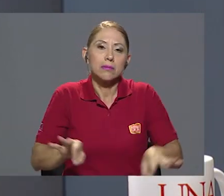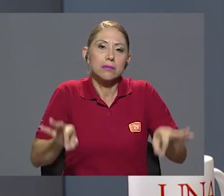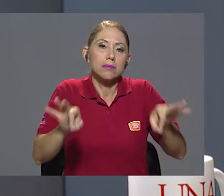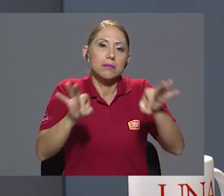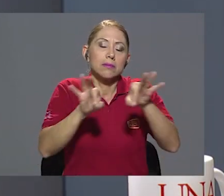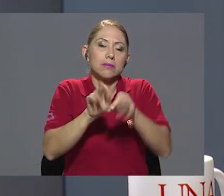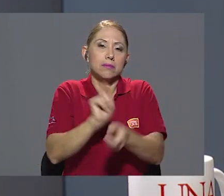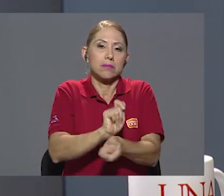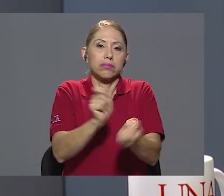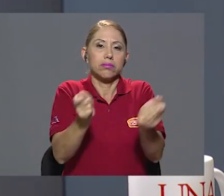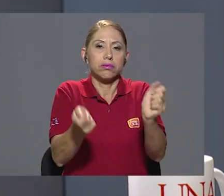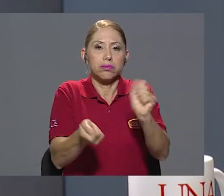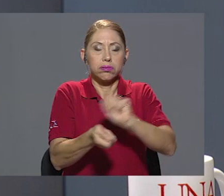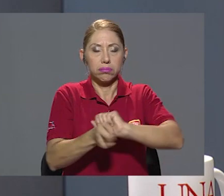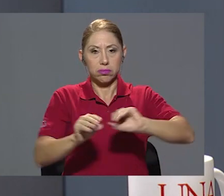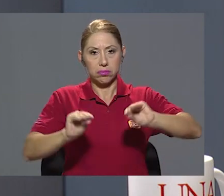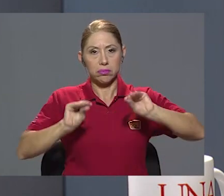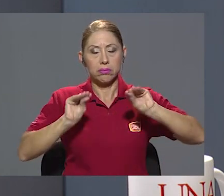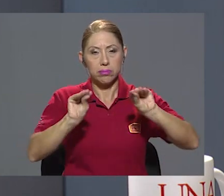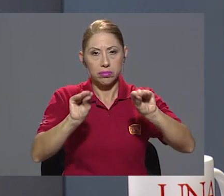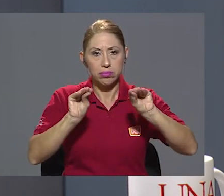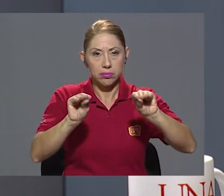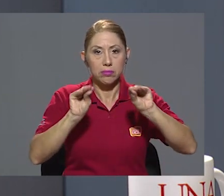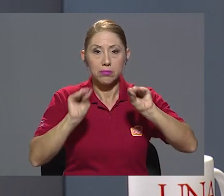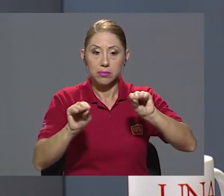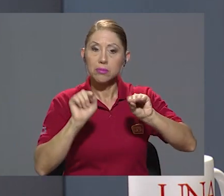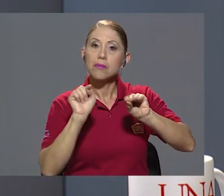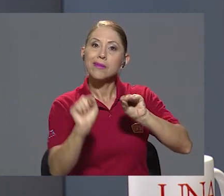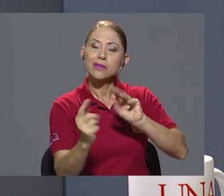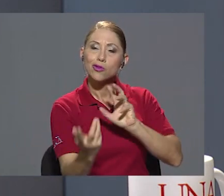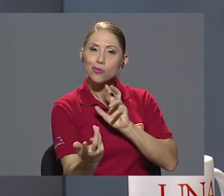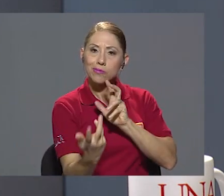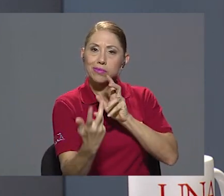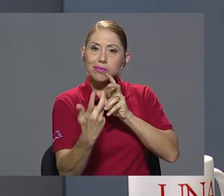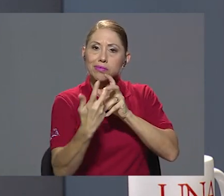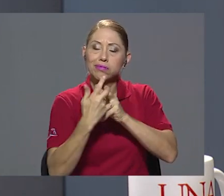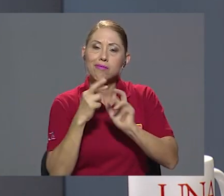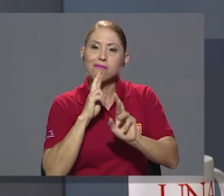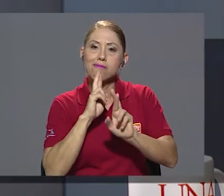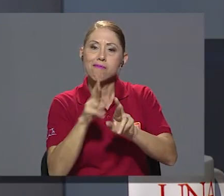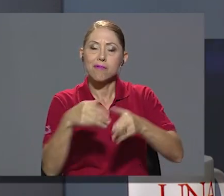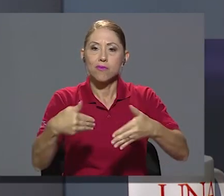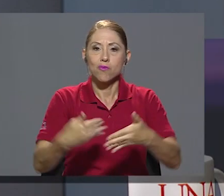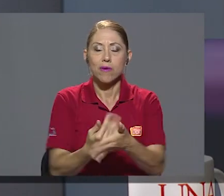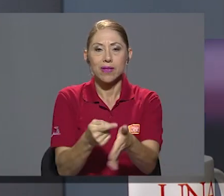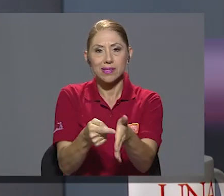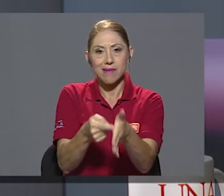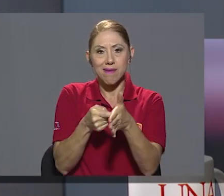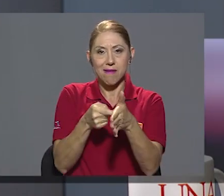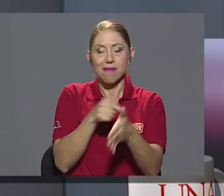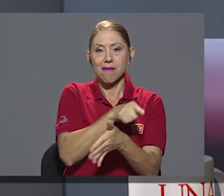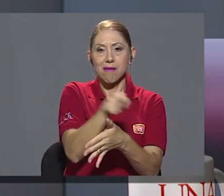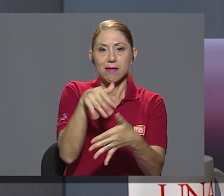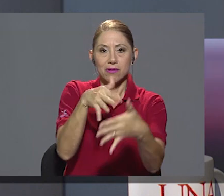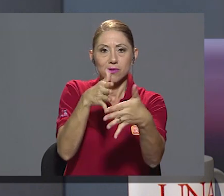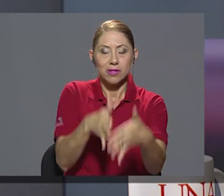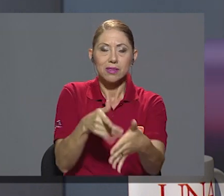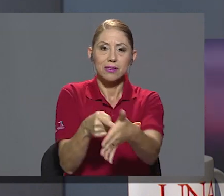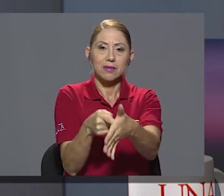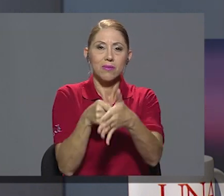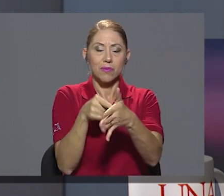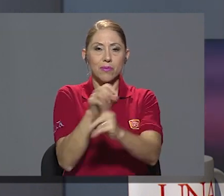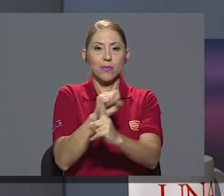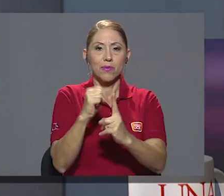manera que responda a esas nuevas demandas de las y los estudiantes, de